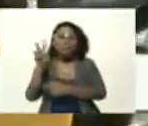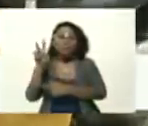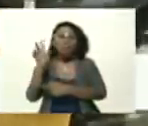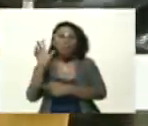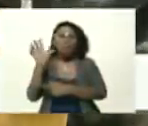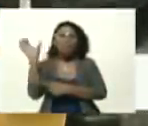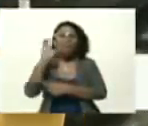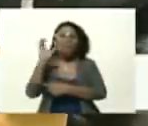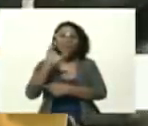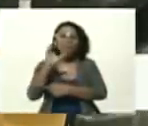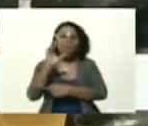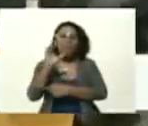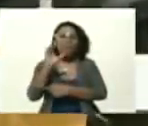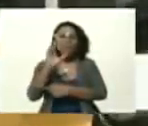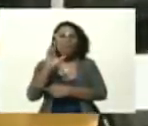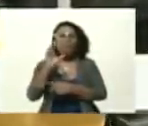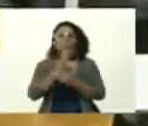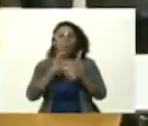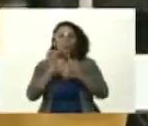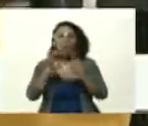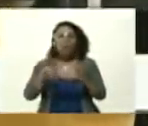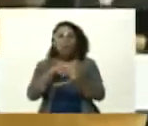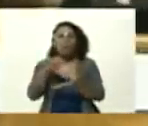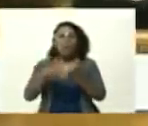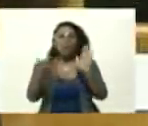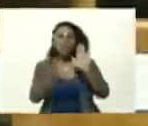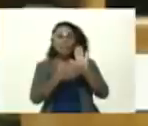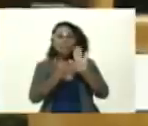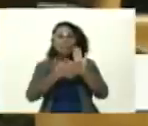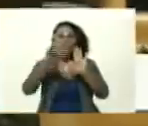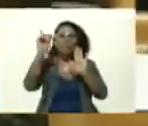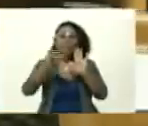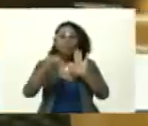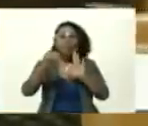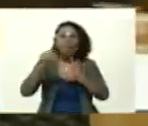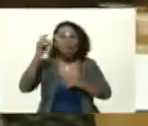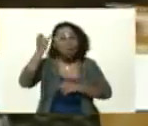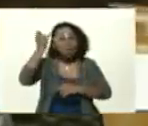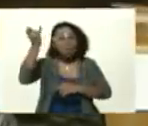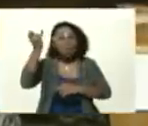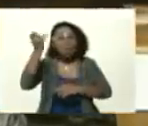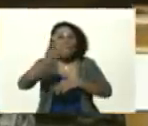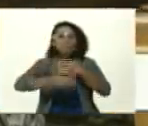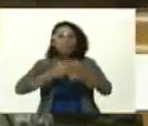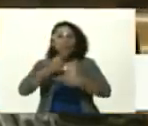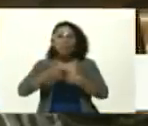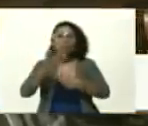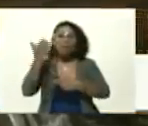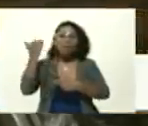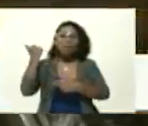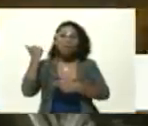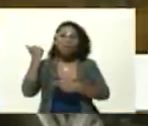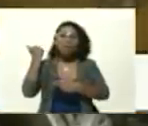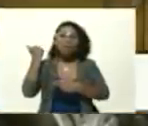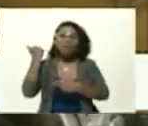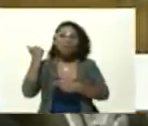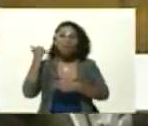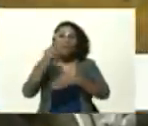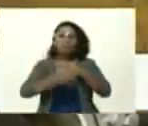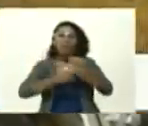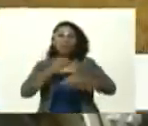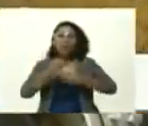patrimonio nacional, también apegada a los criterios que decretaron para